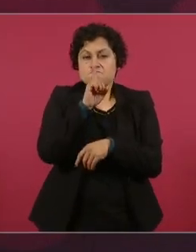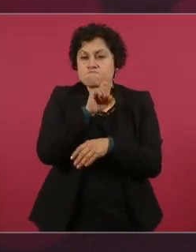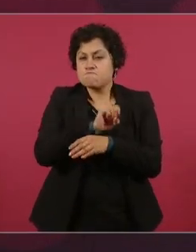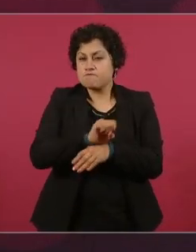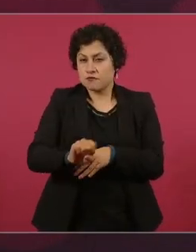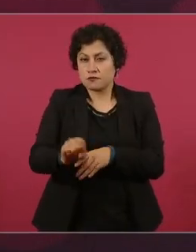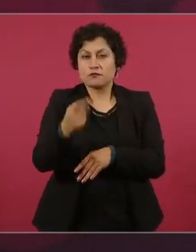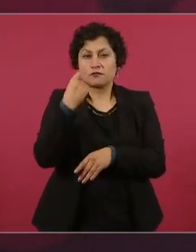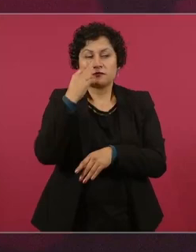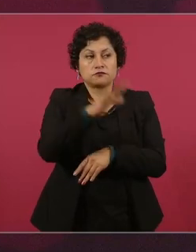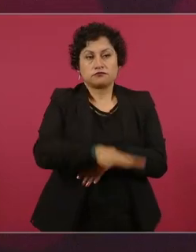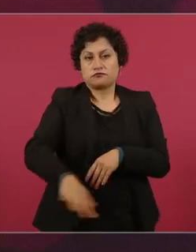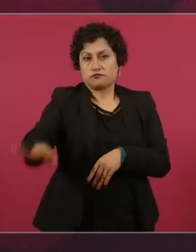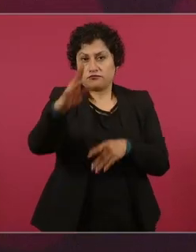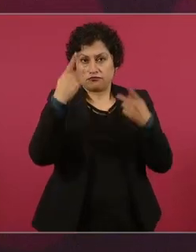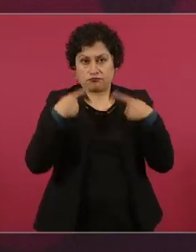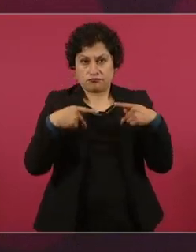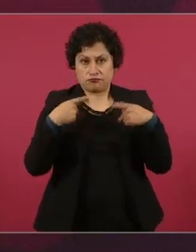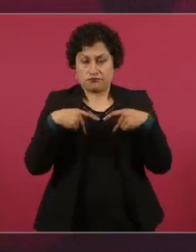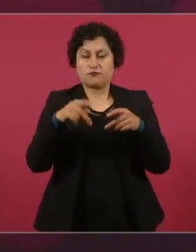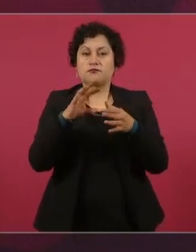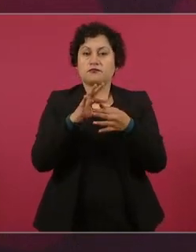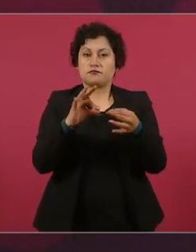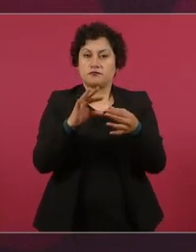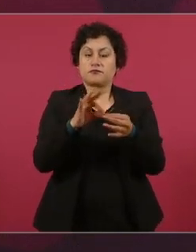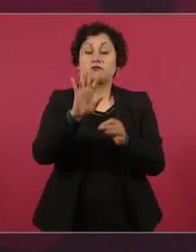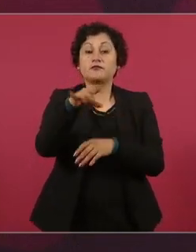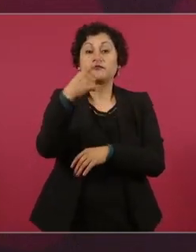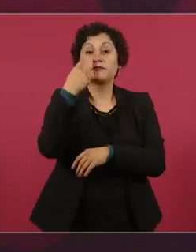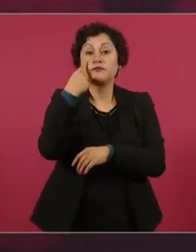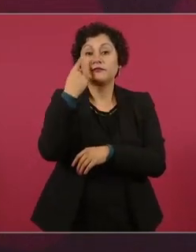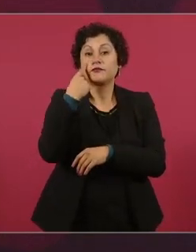si una obra cuesta mil millones